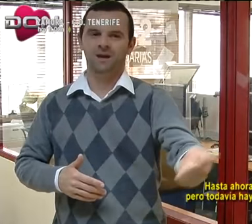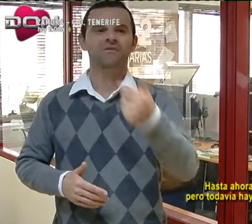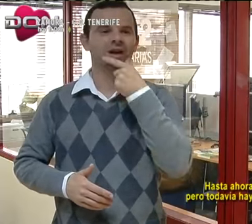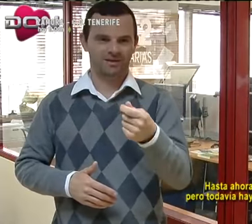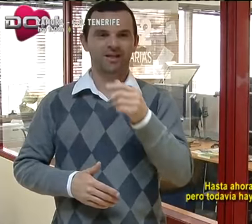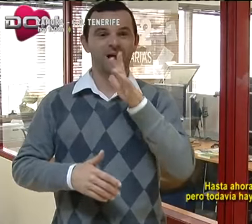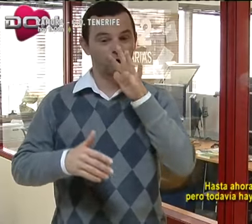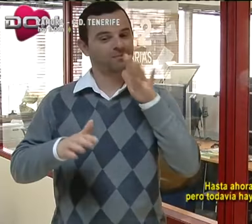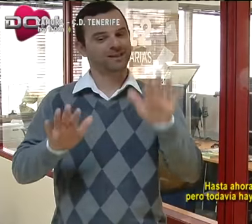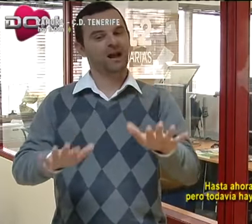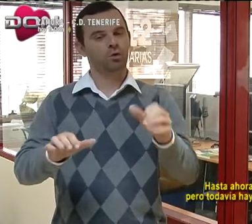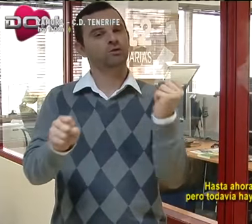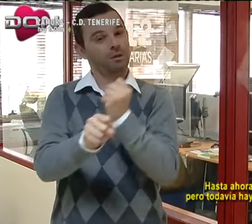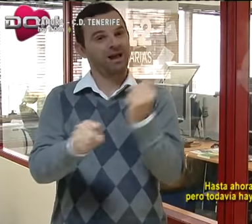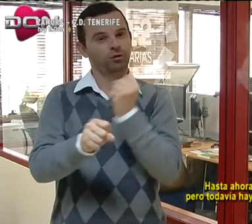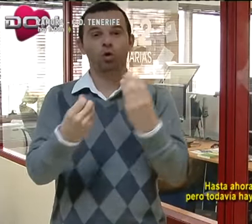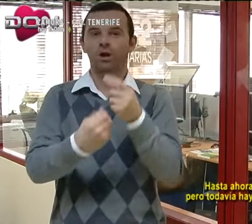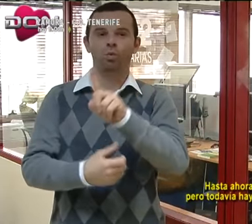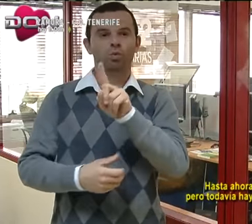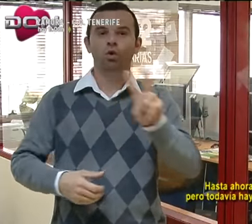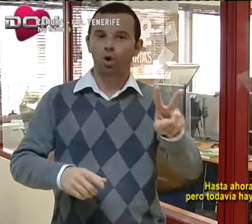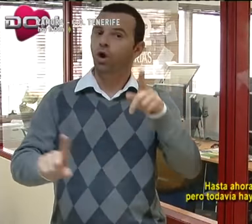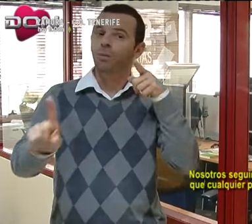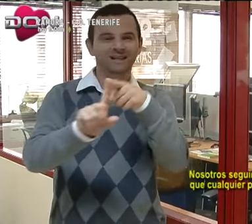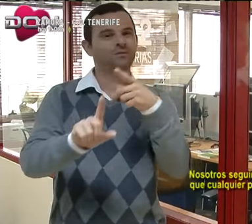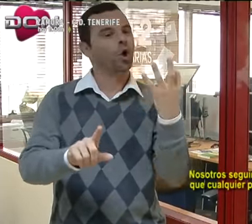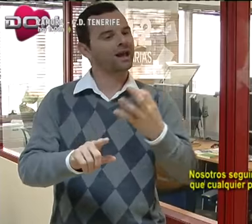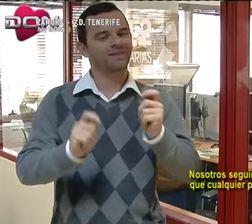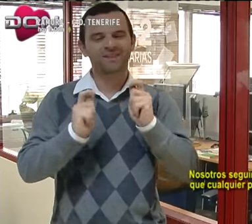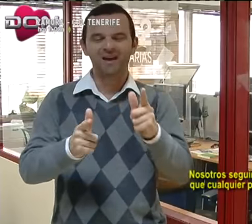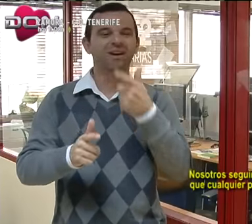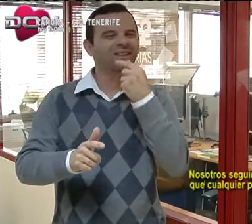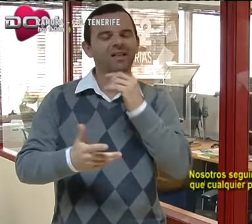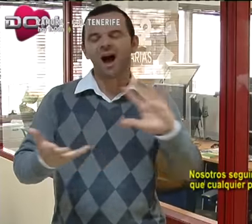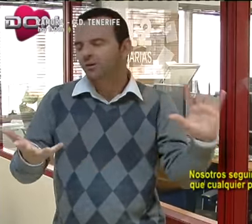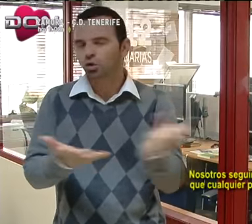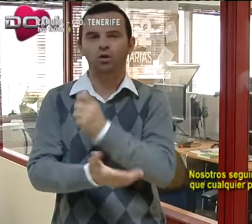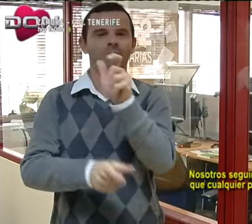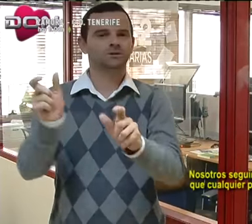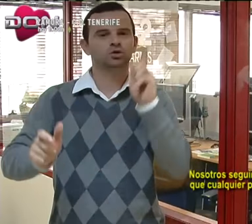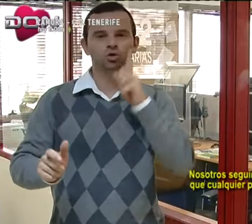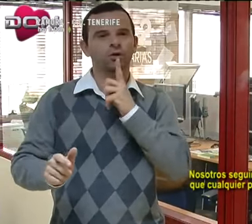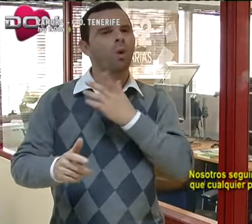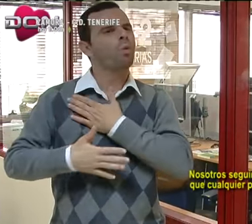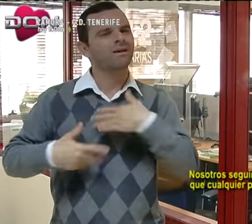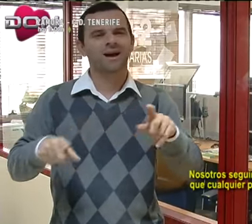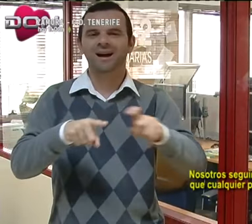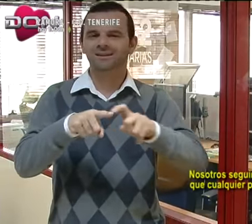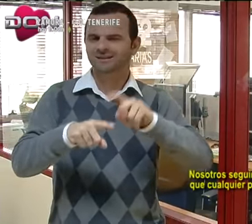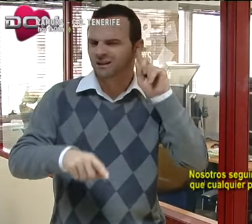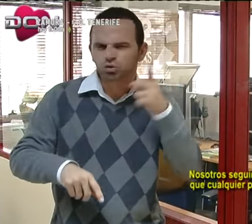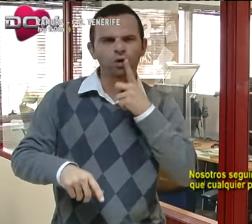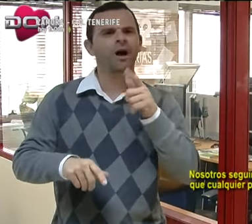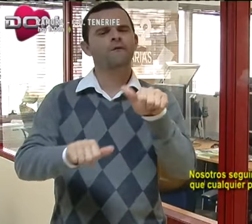bueno, ya estamos teniendo facilidades, pero todavía hay que seguir trabajando en esto. Nosotros seguimos trabajando con el 112 para que